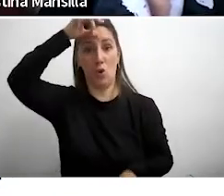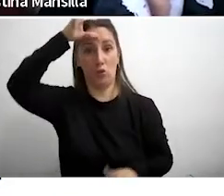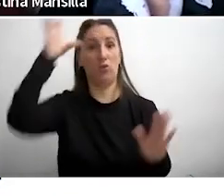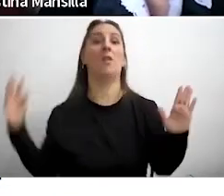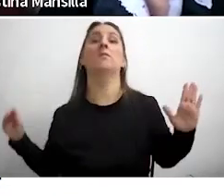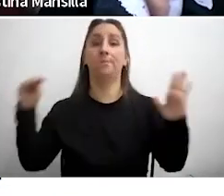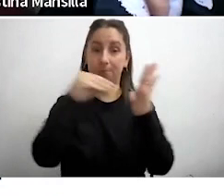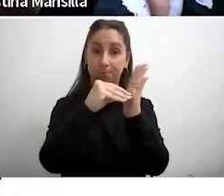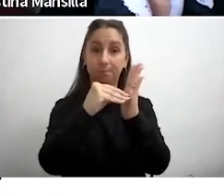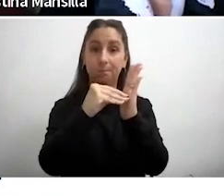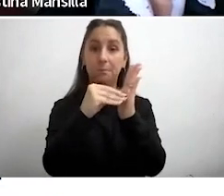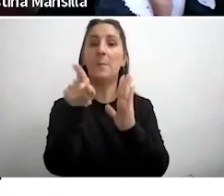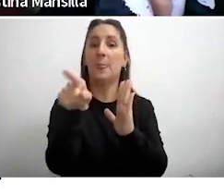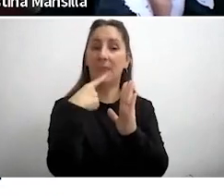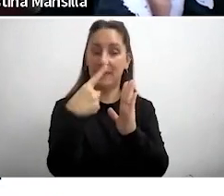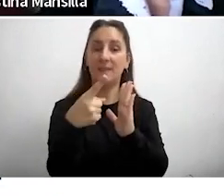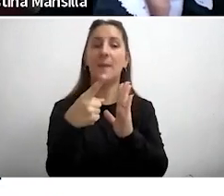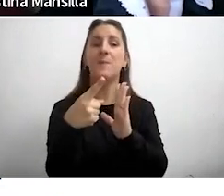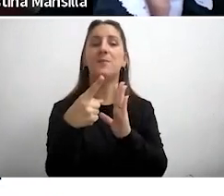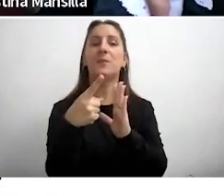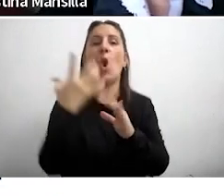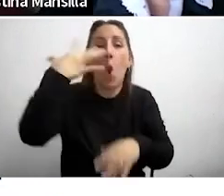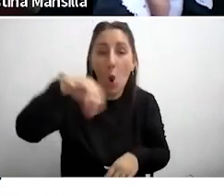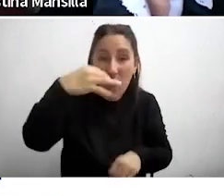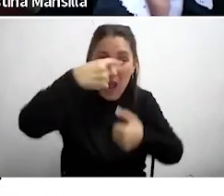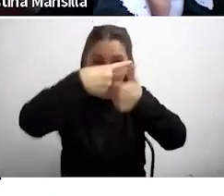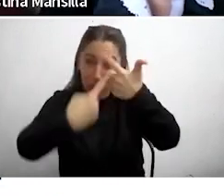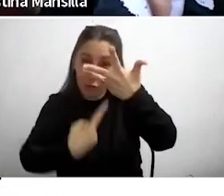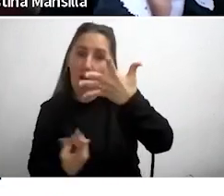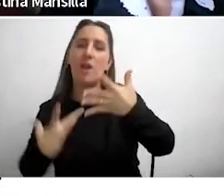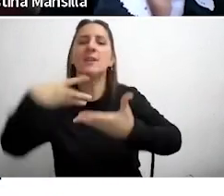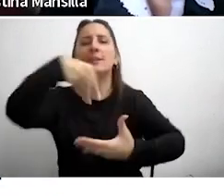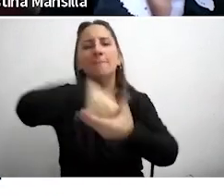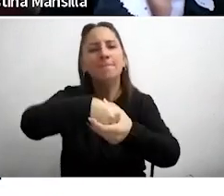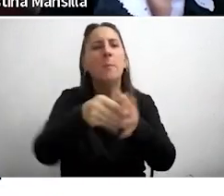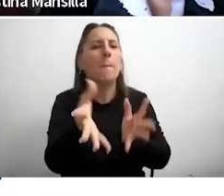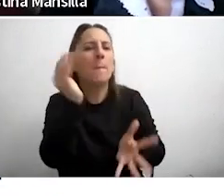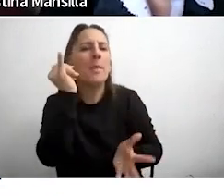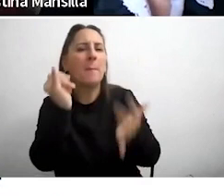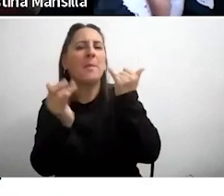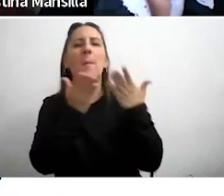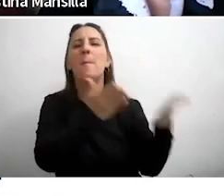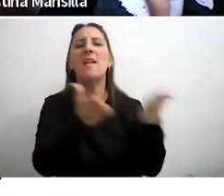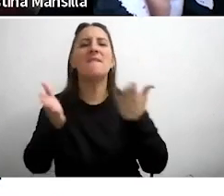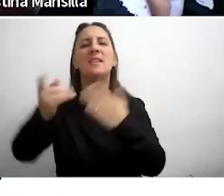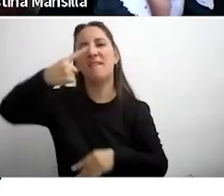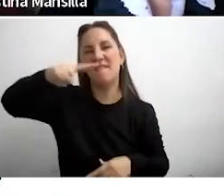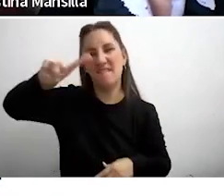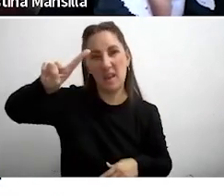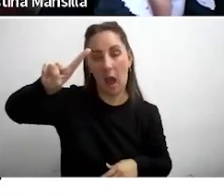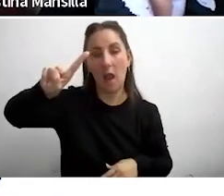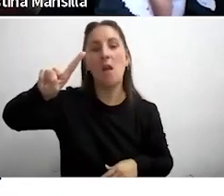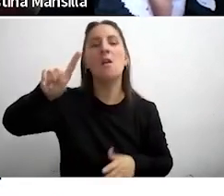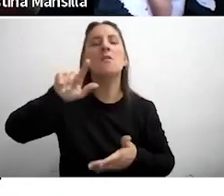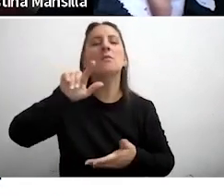y que incluye dentro de sus obligaciones identificar a los beneficiarios finales en línea